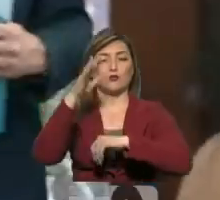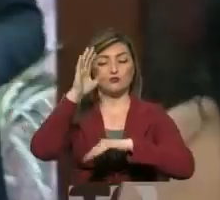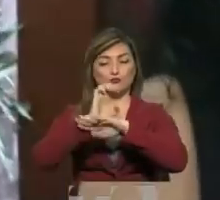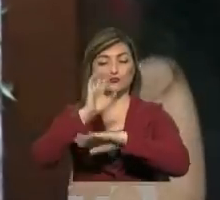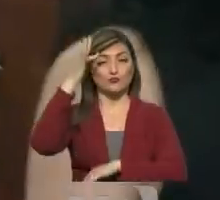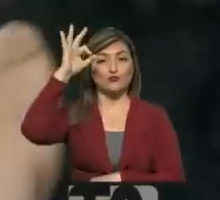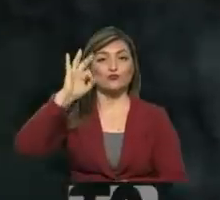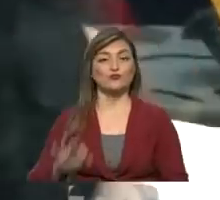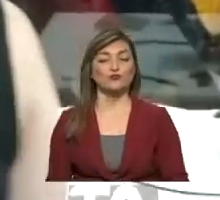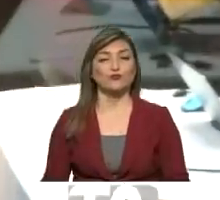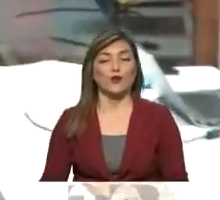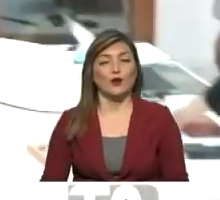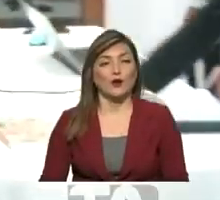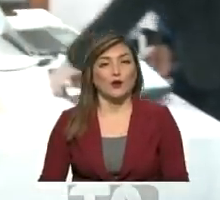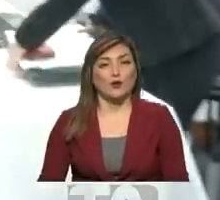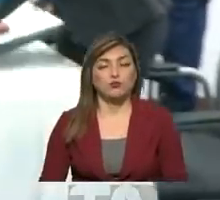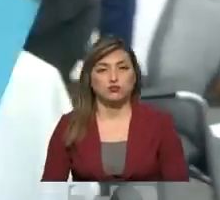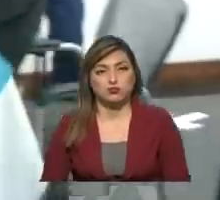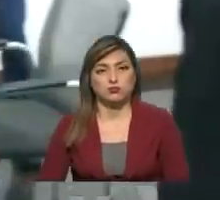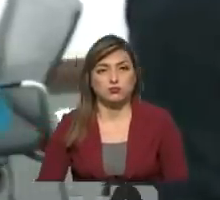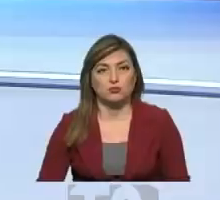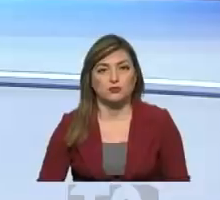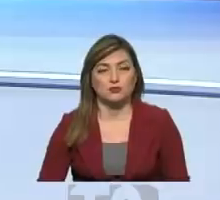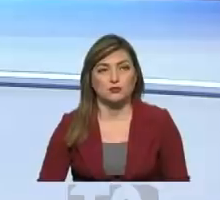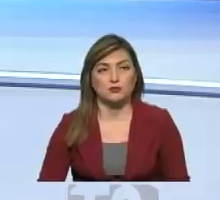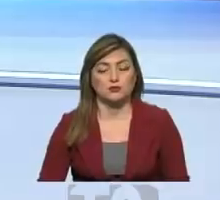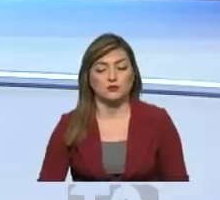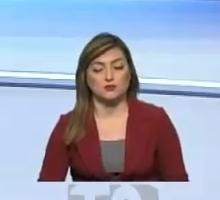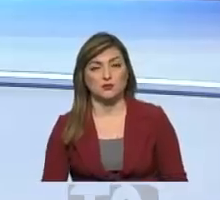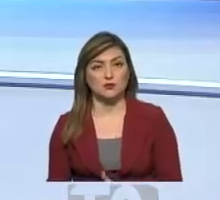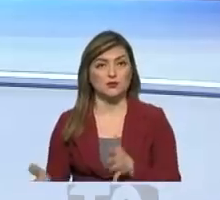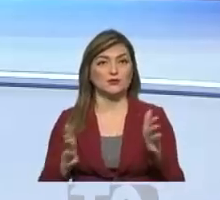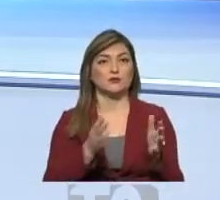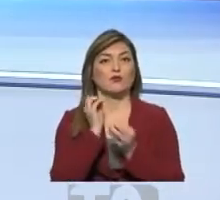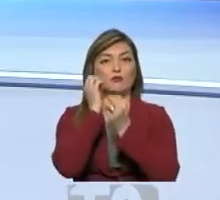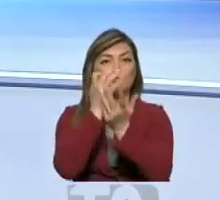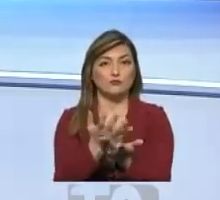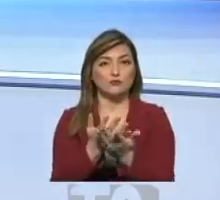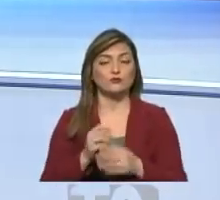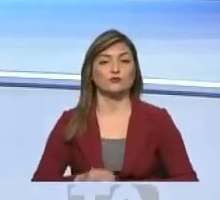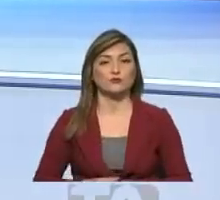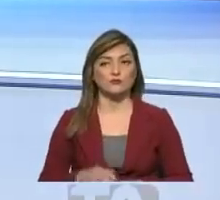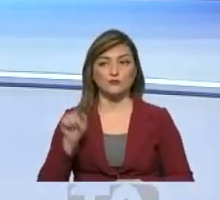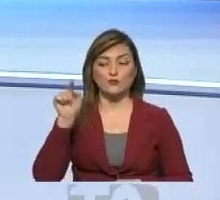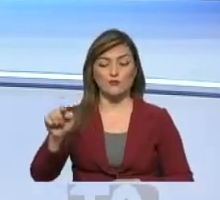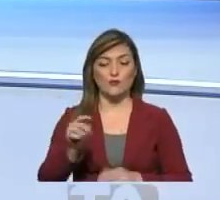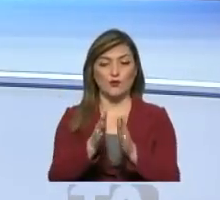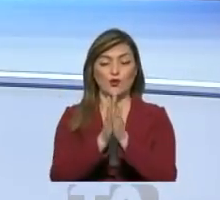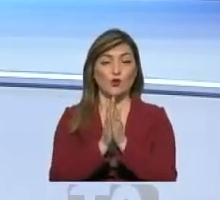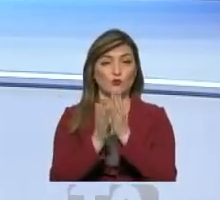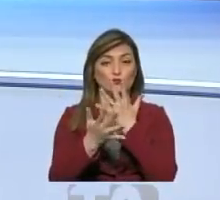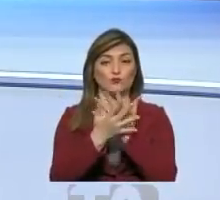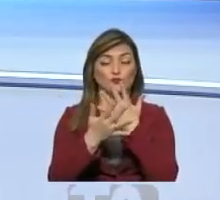Francia. En Quito, María Gracia Acosta, 24 horas. Ahora les contamos que pese al pedido de prisión preventiva